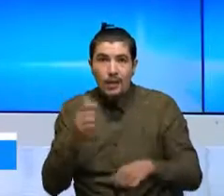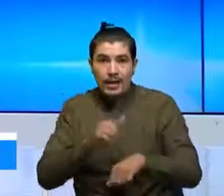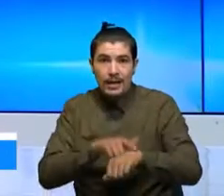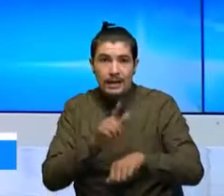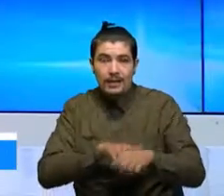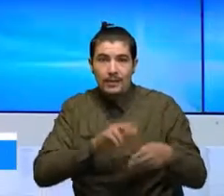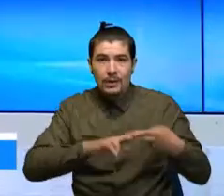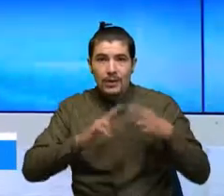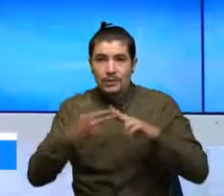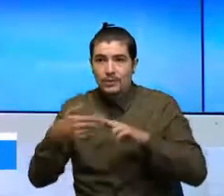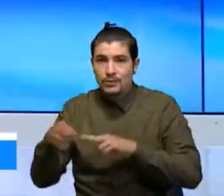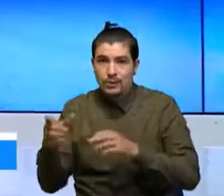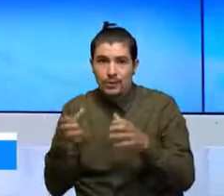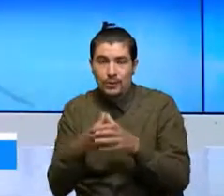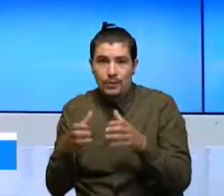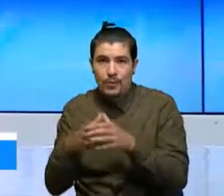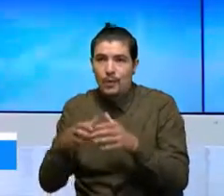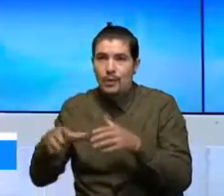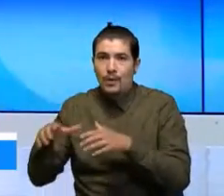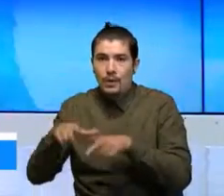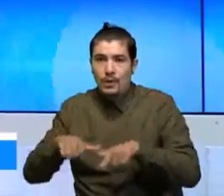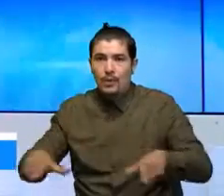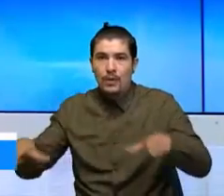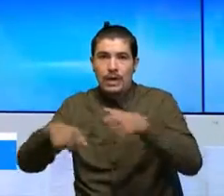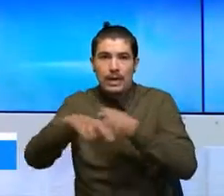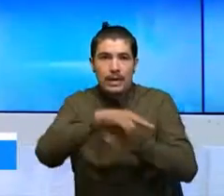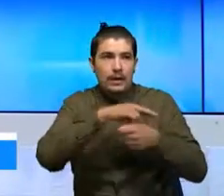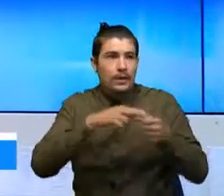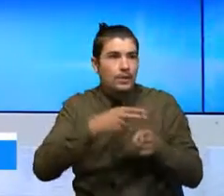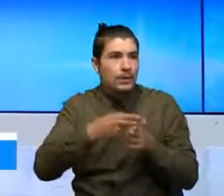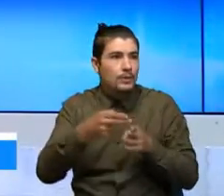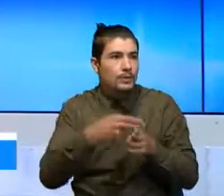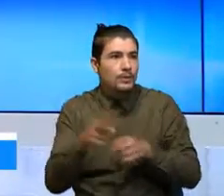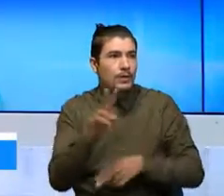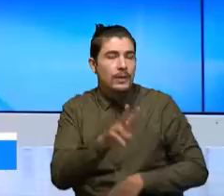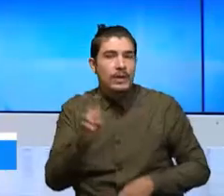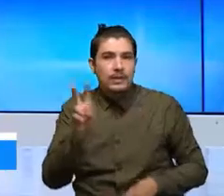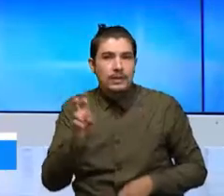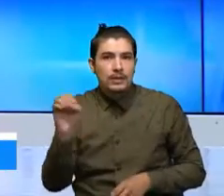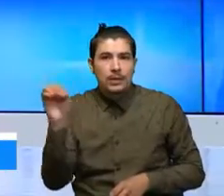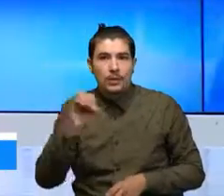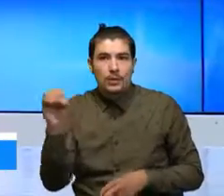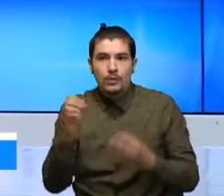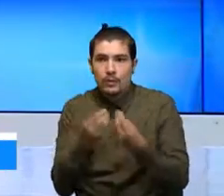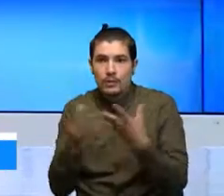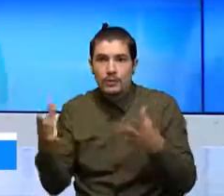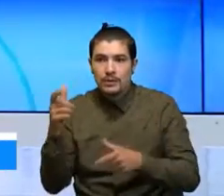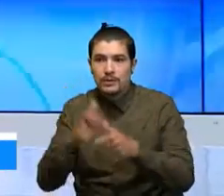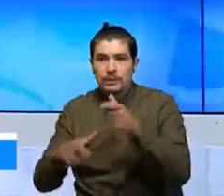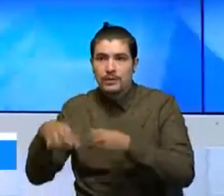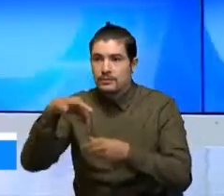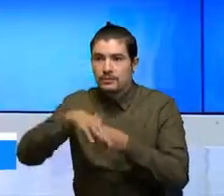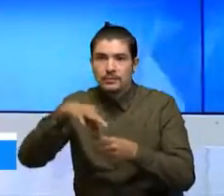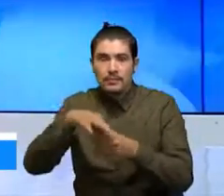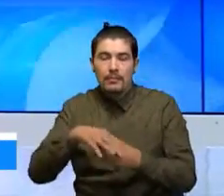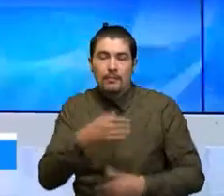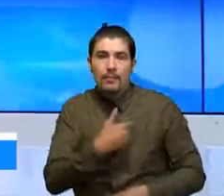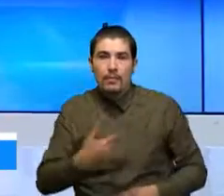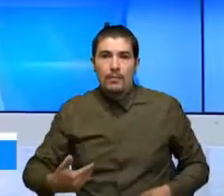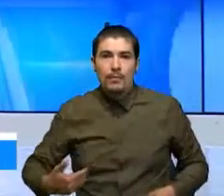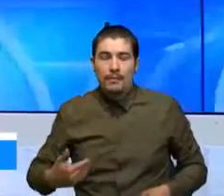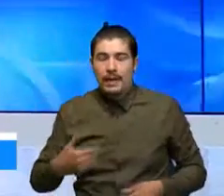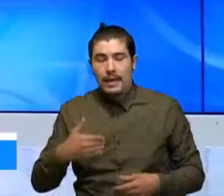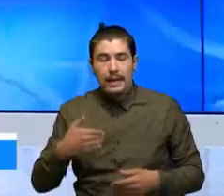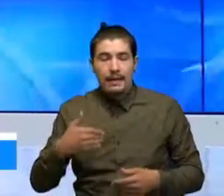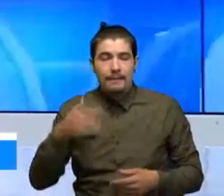Respecto a las elecciones locales y regionales que se llevarán a cabo el próximo 27 de octubre, muchos candidatos están incumpliendo con la norma y